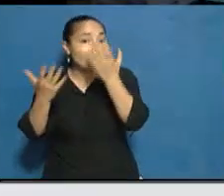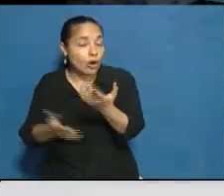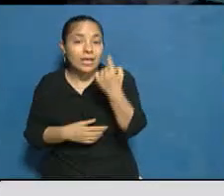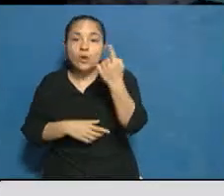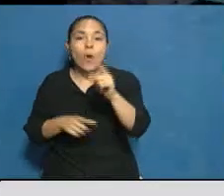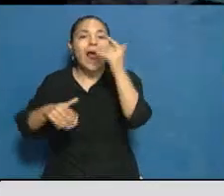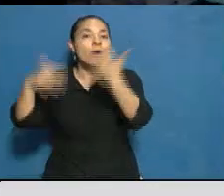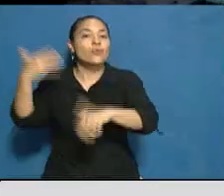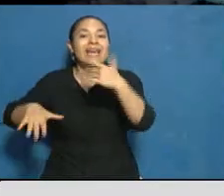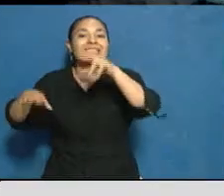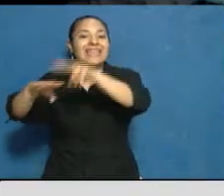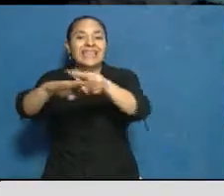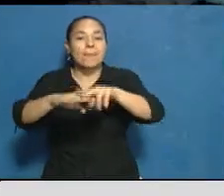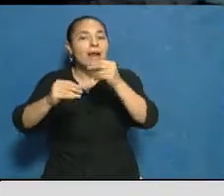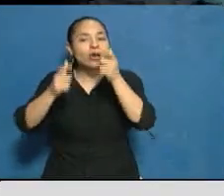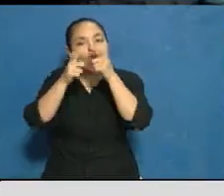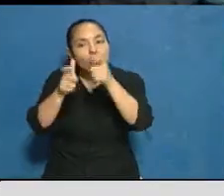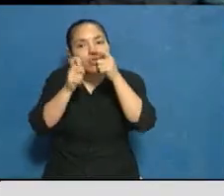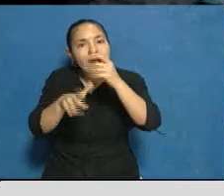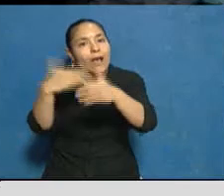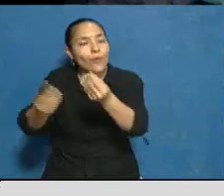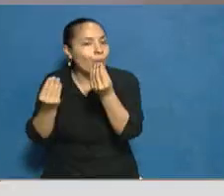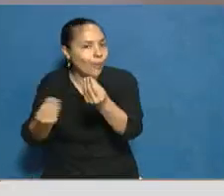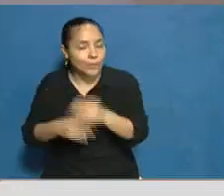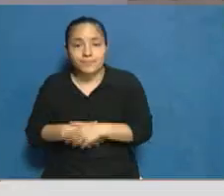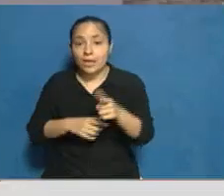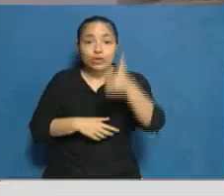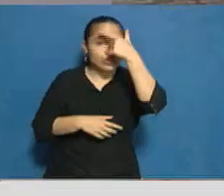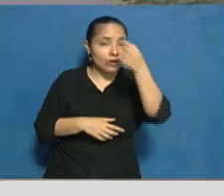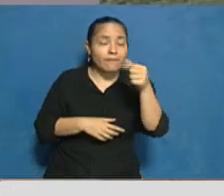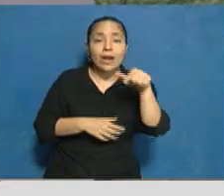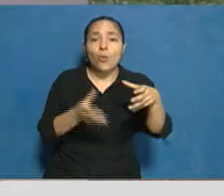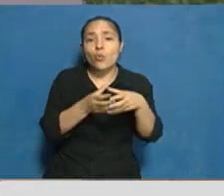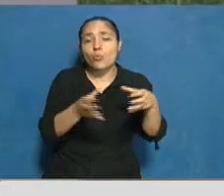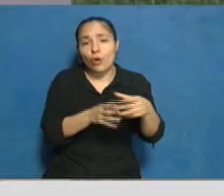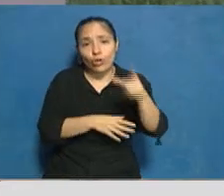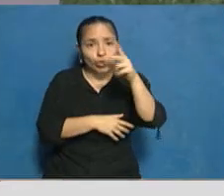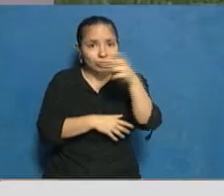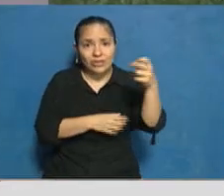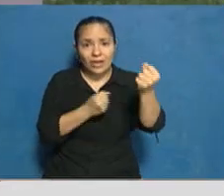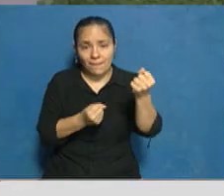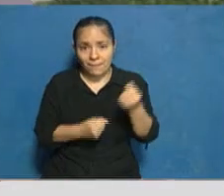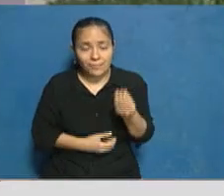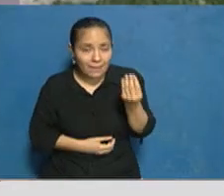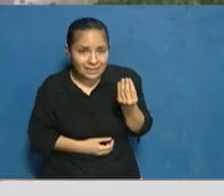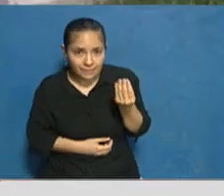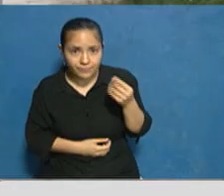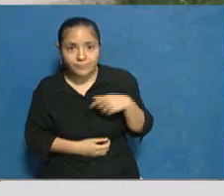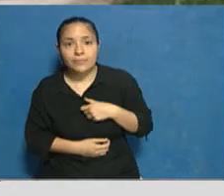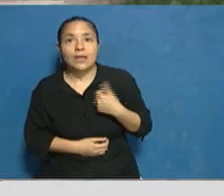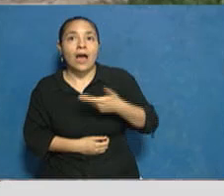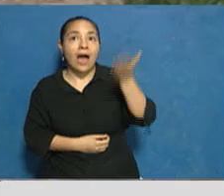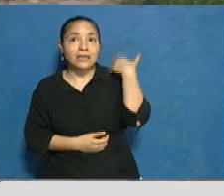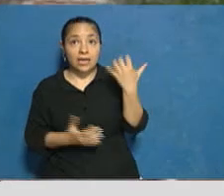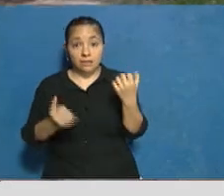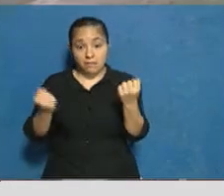poder controlar su evolución. ¿Qué pasa con el chofer del Grupo 200? El chofer que en el día de ayer perdió el control